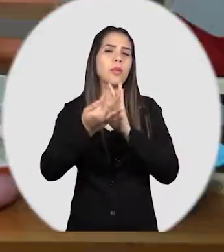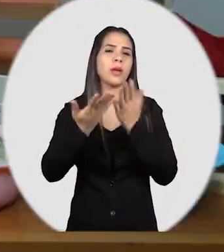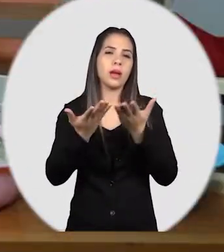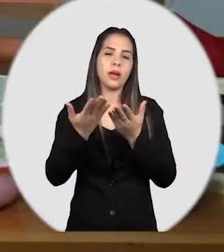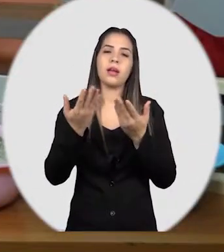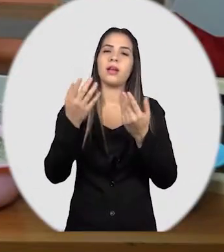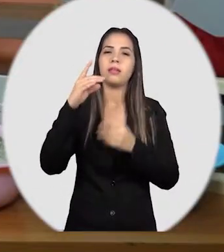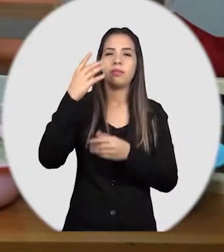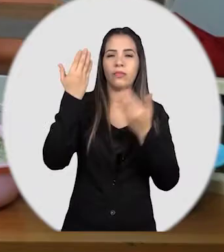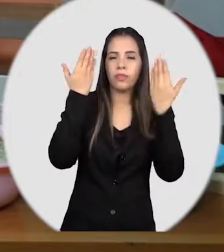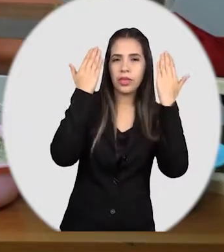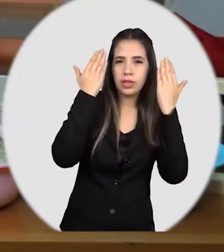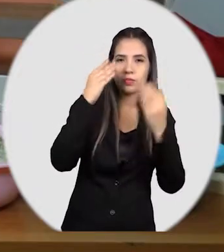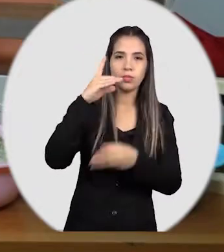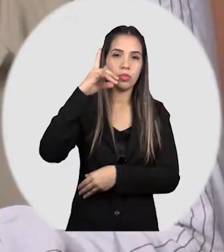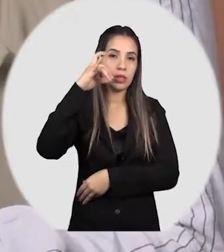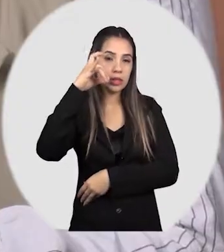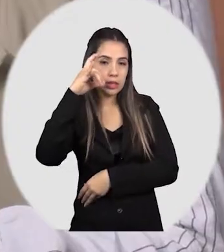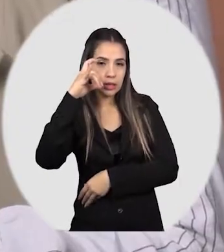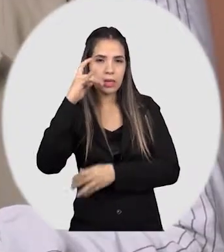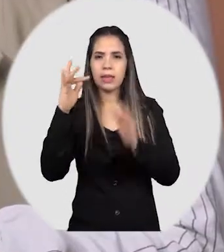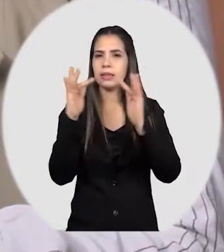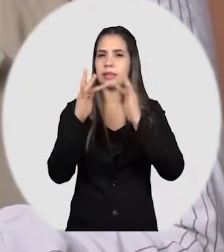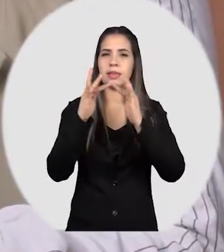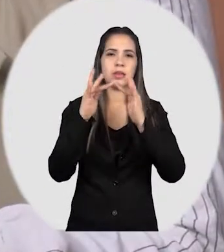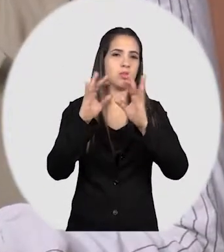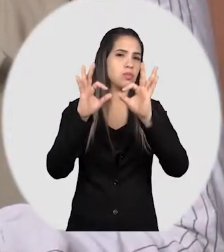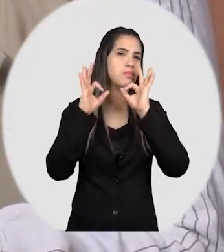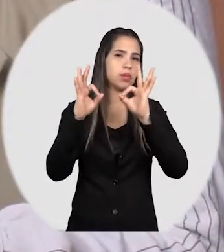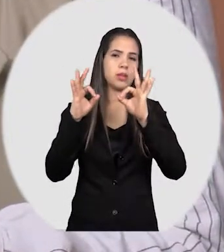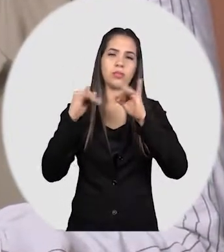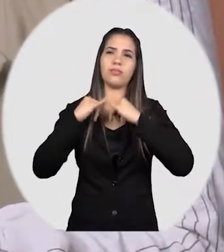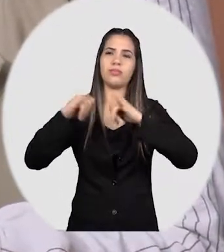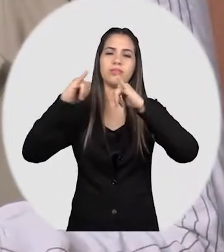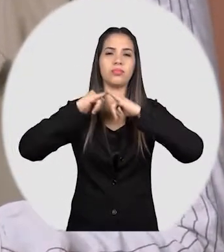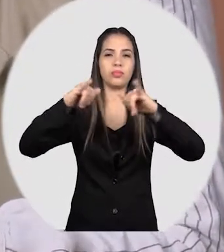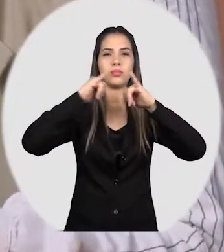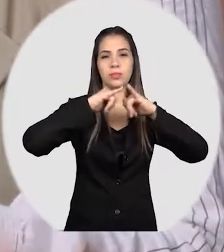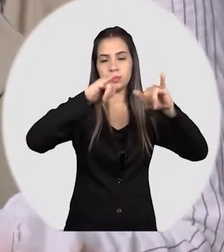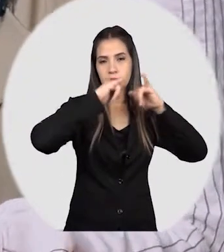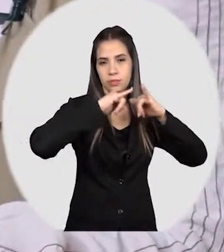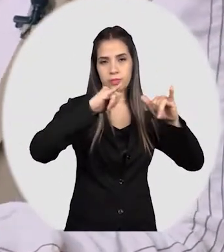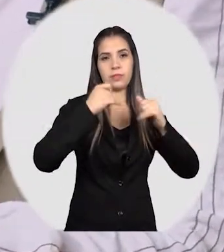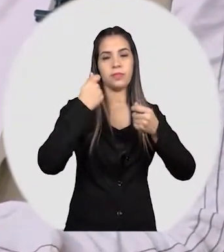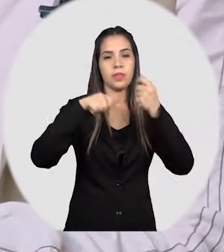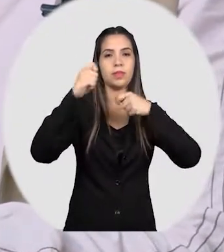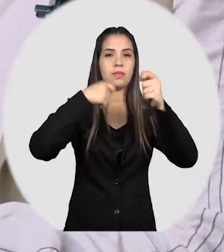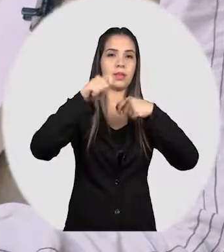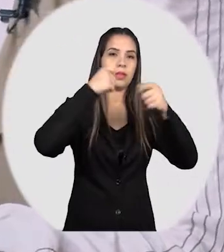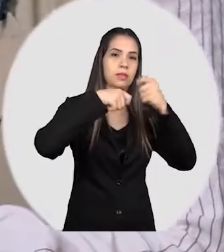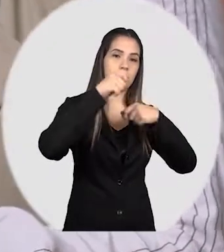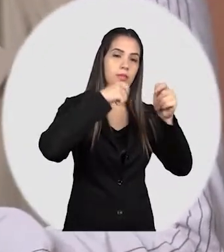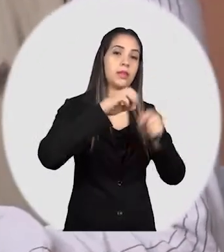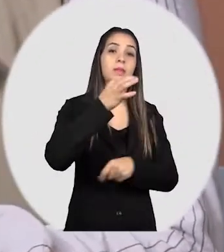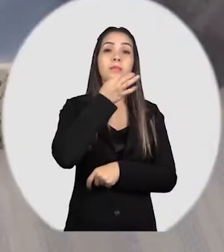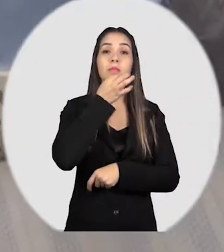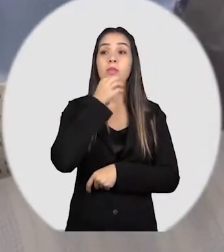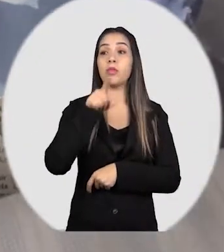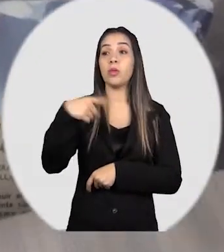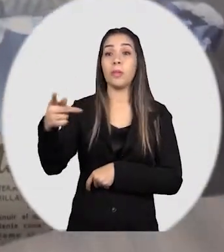de Instagram, y también quiero agregar de que a través de referidos, lo que comúnmente se dice de boca en